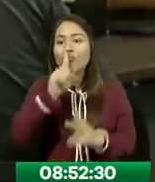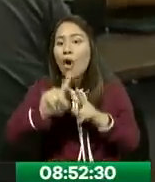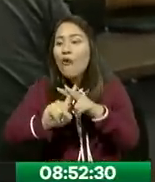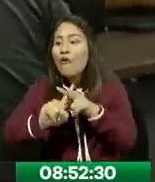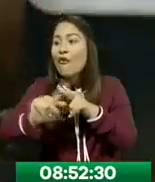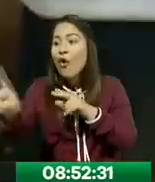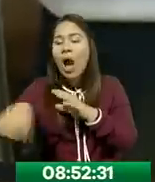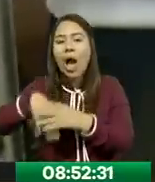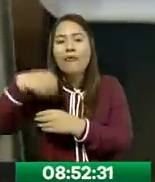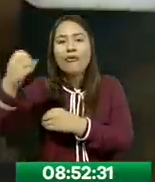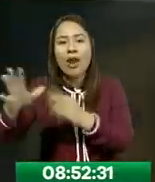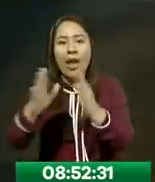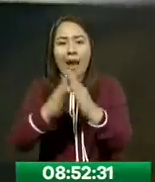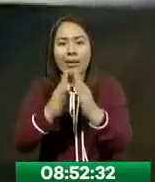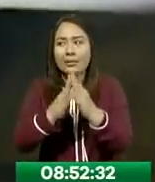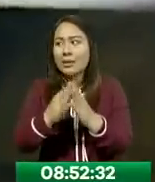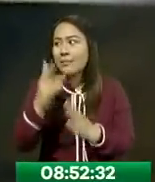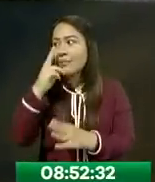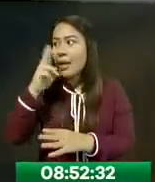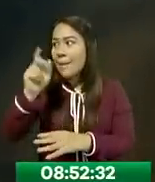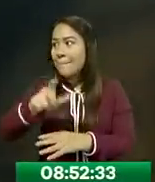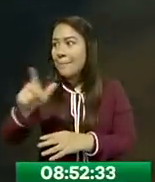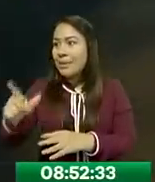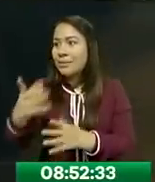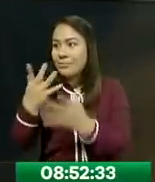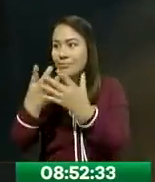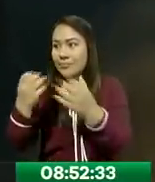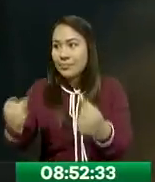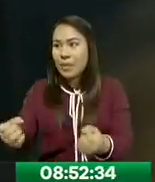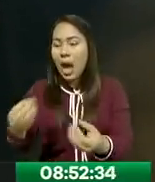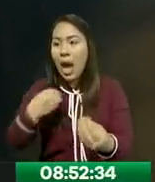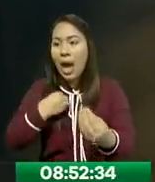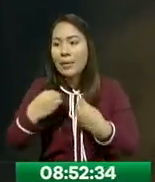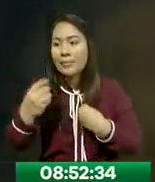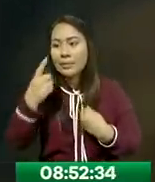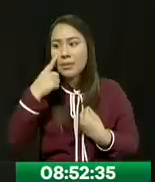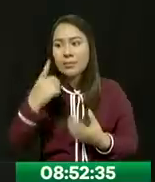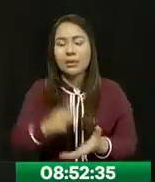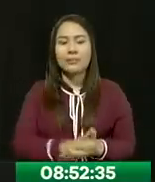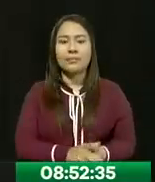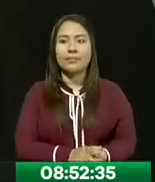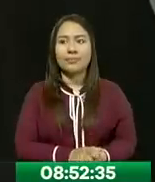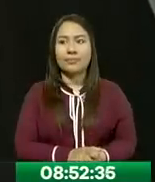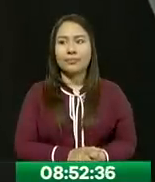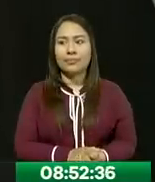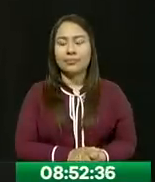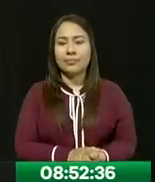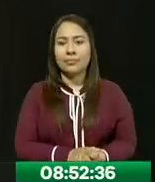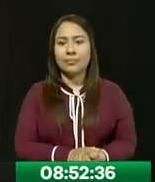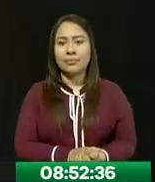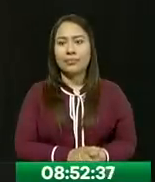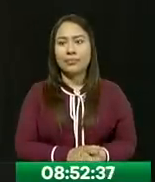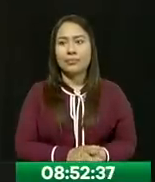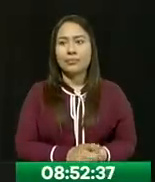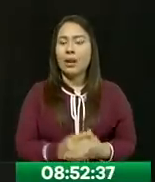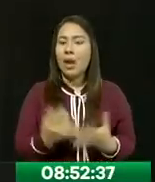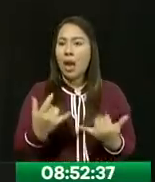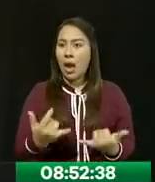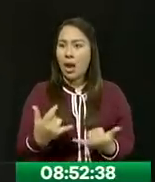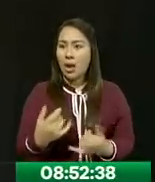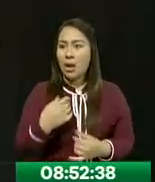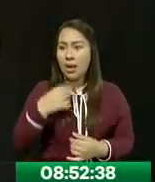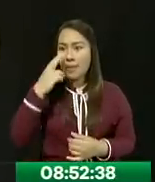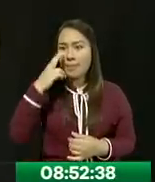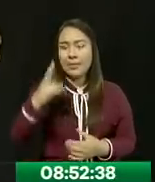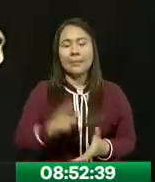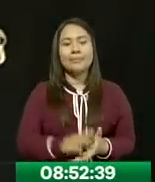de la casa. Los detenidos fueron puestos a órdenes de la justicia. En este caso, a estas dos personas se les